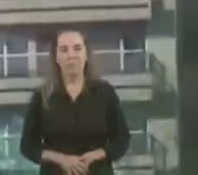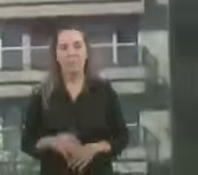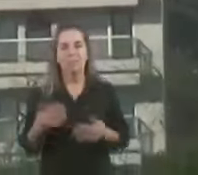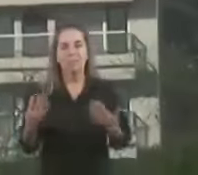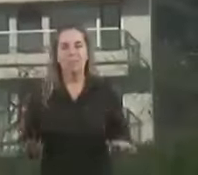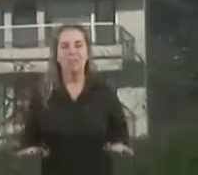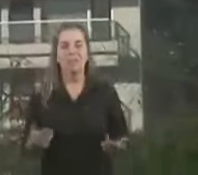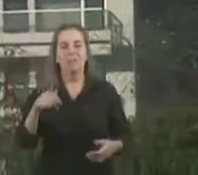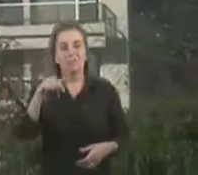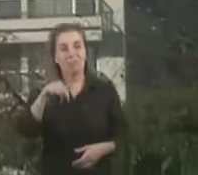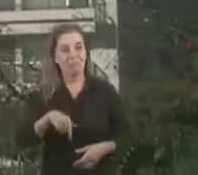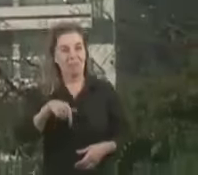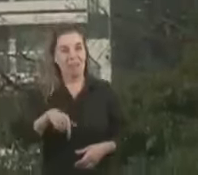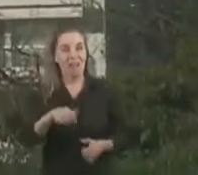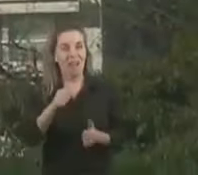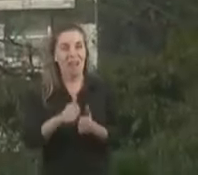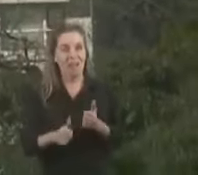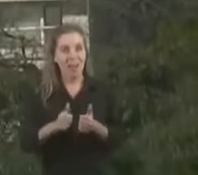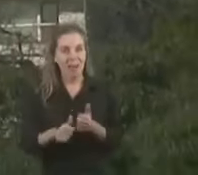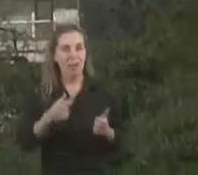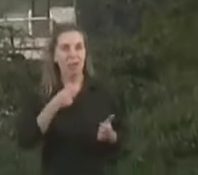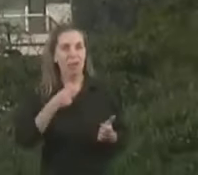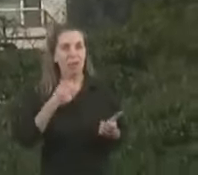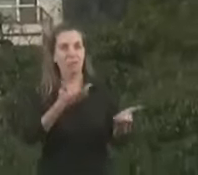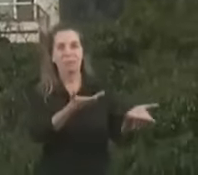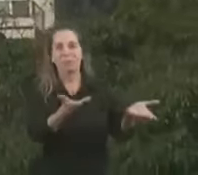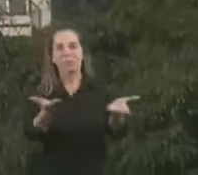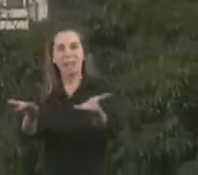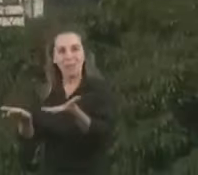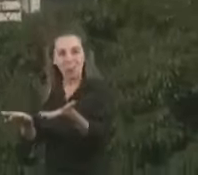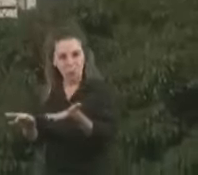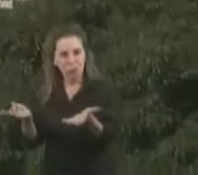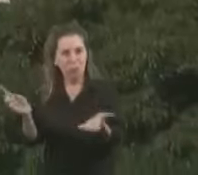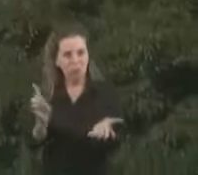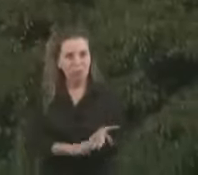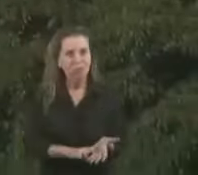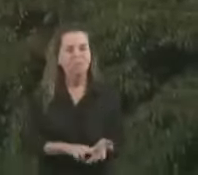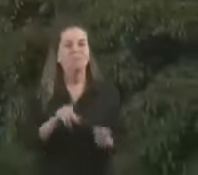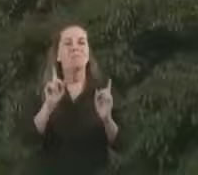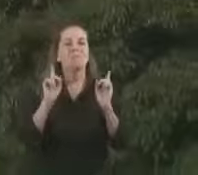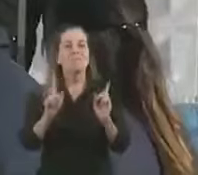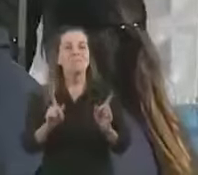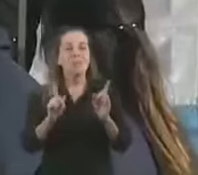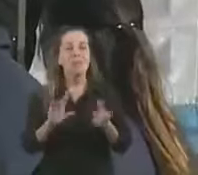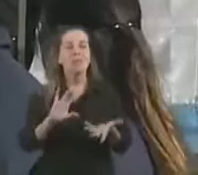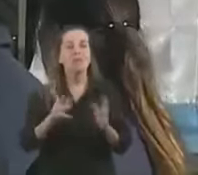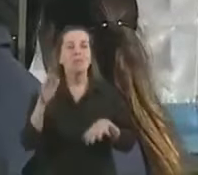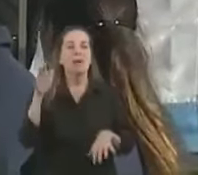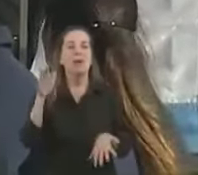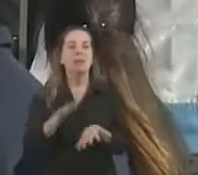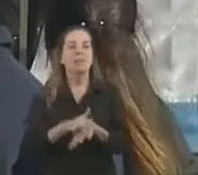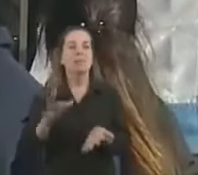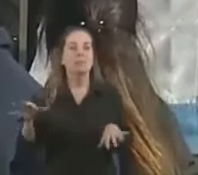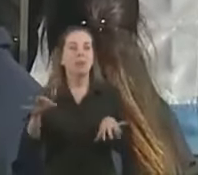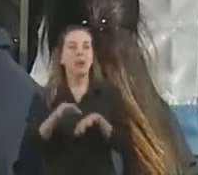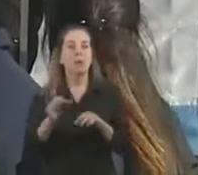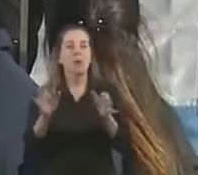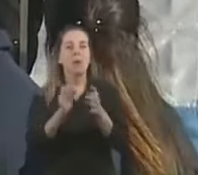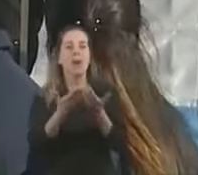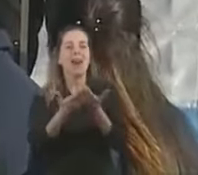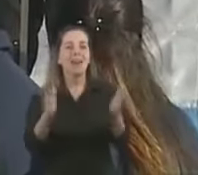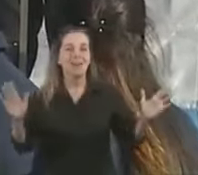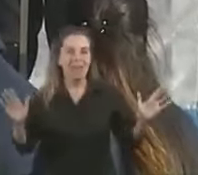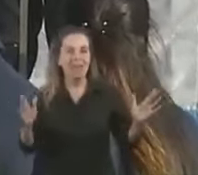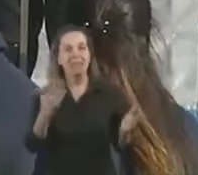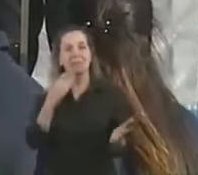Por eso hoy, aquí en Rosario, quiero invitarlos a repetir una vez más este gesto de compromiso con nuestra libertad, que es jurar por